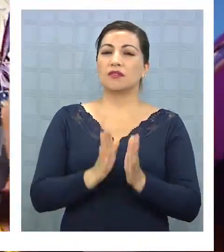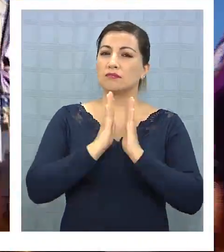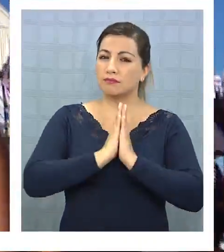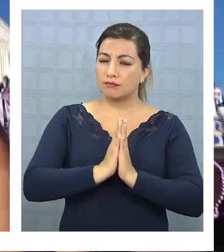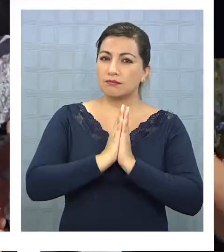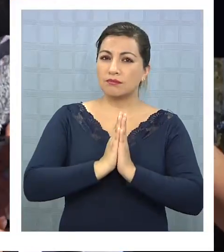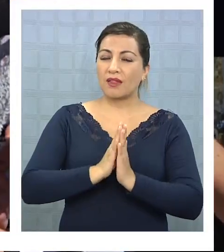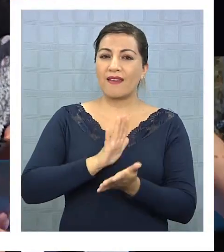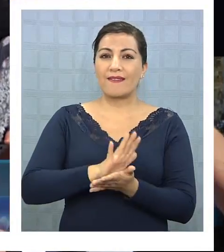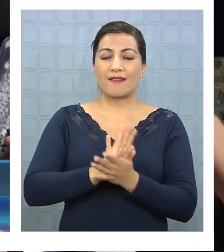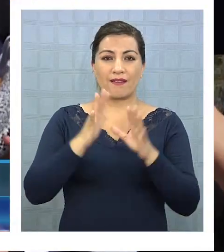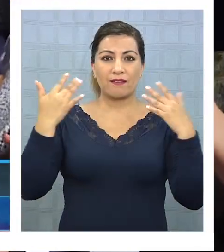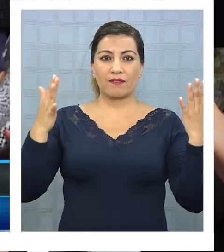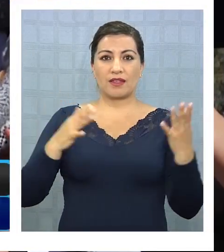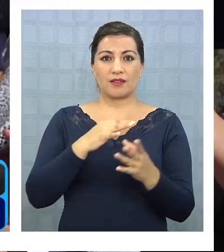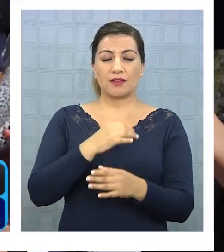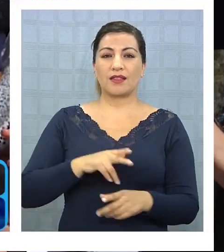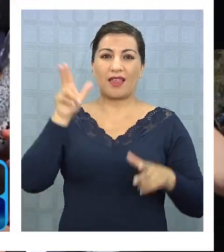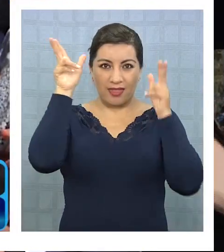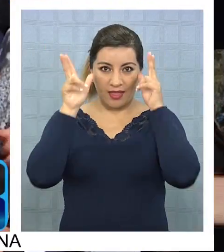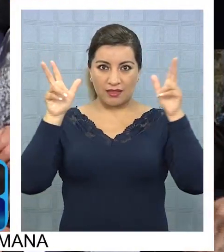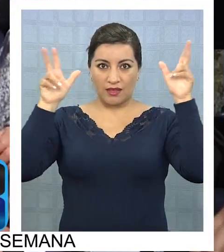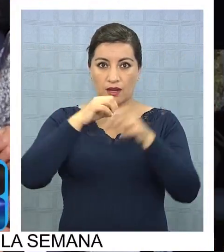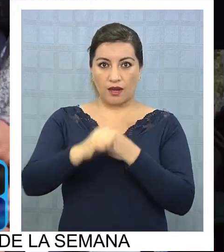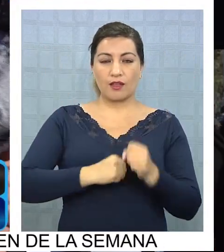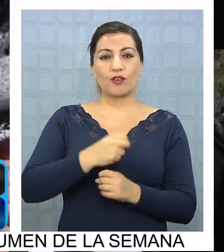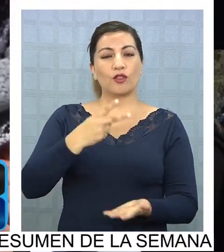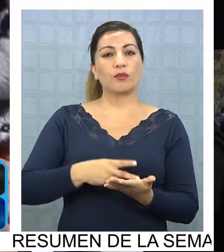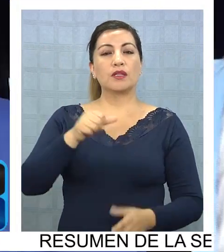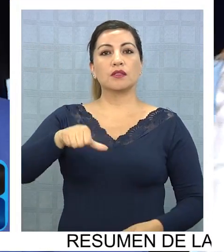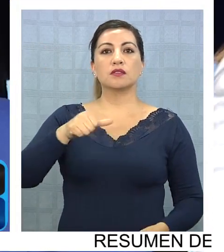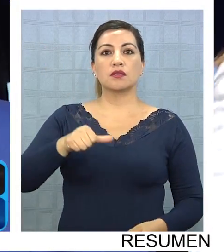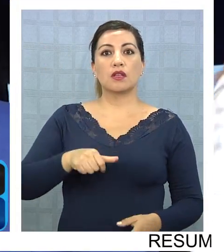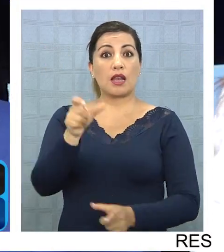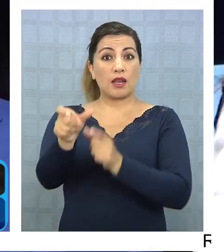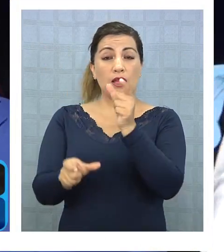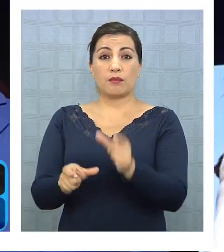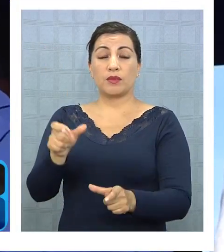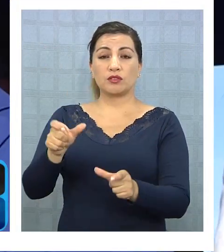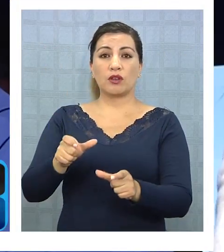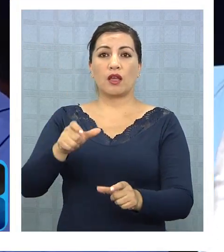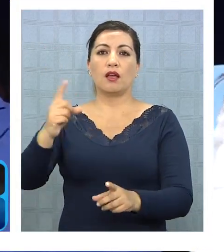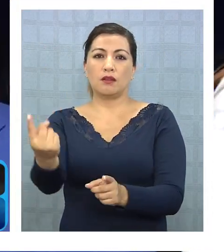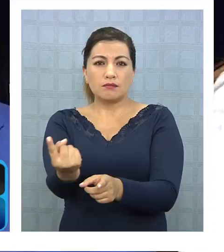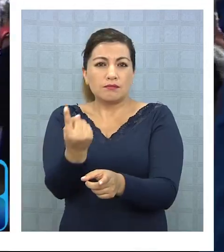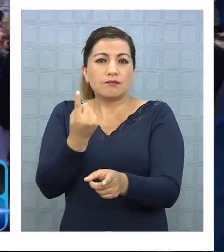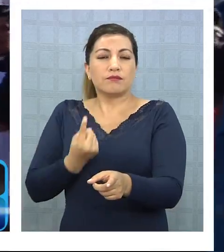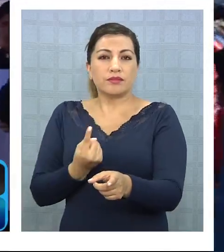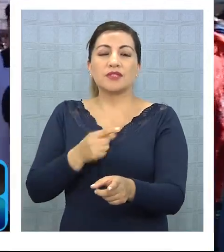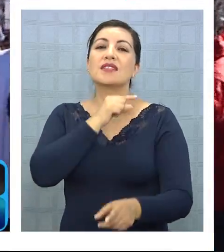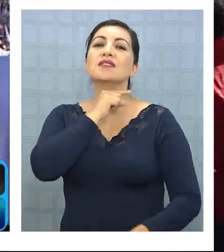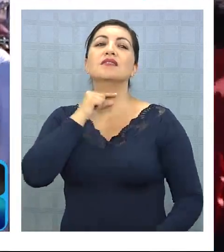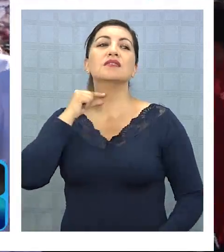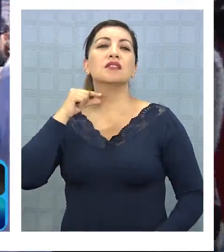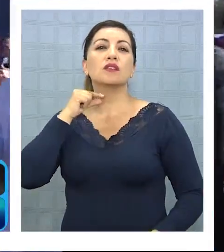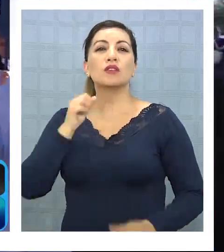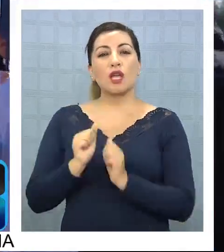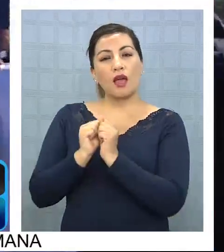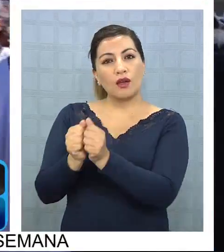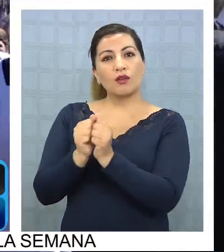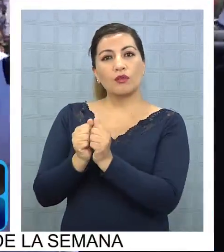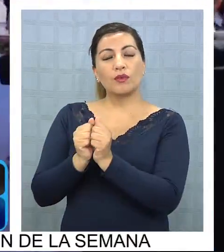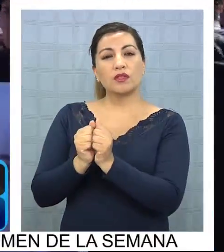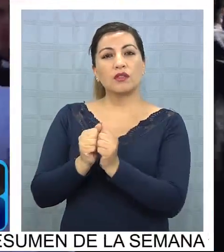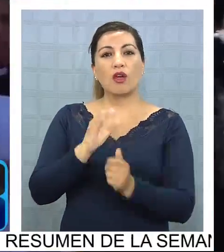de la tirana 2016. Desde el público hicieron su aparición sacerdotes y acólitos encabezados por el obispo